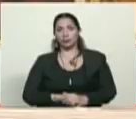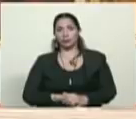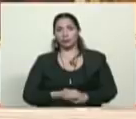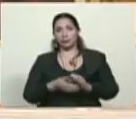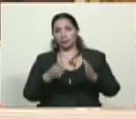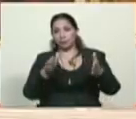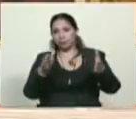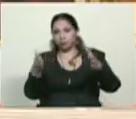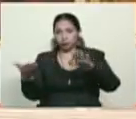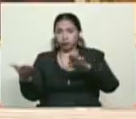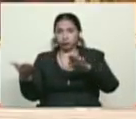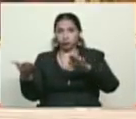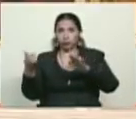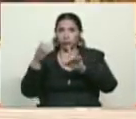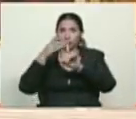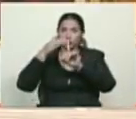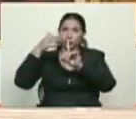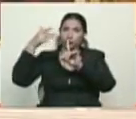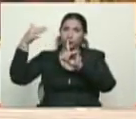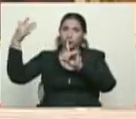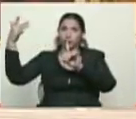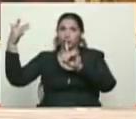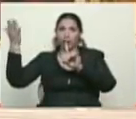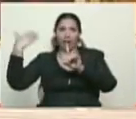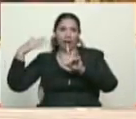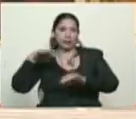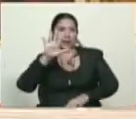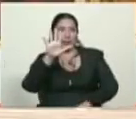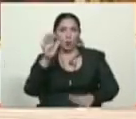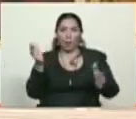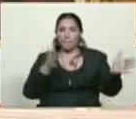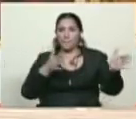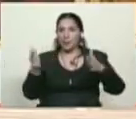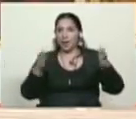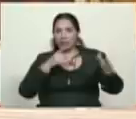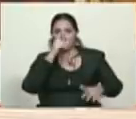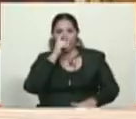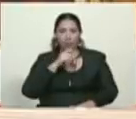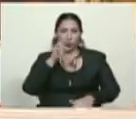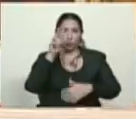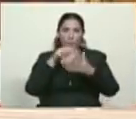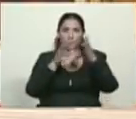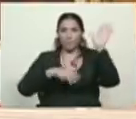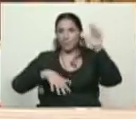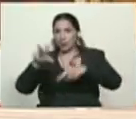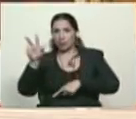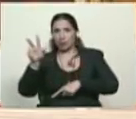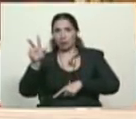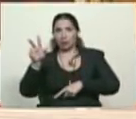inmortalidad aquel 5 de marzo del año 2013.